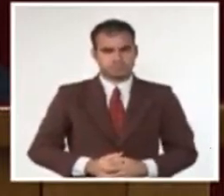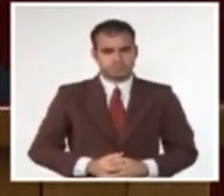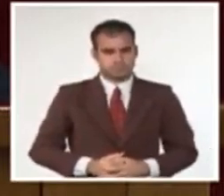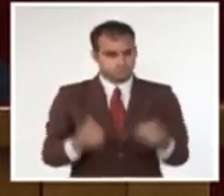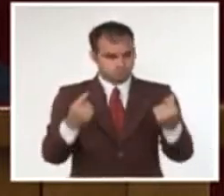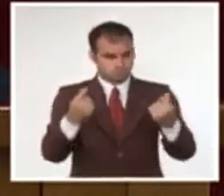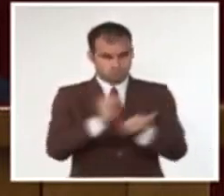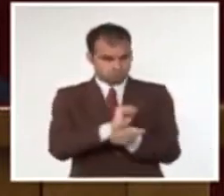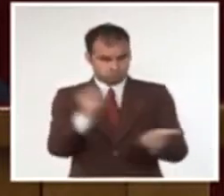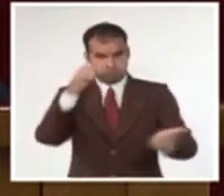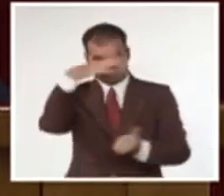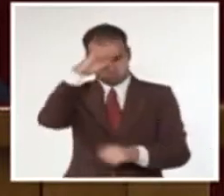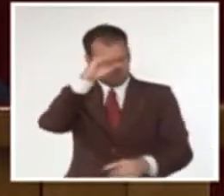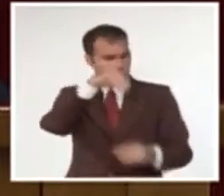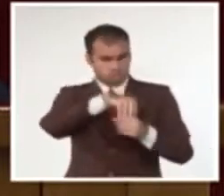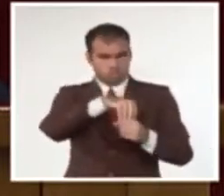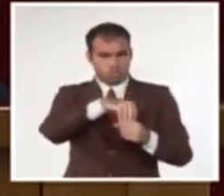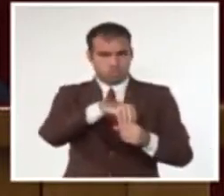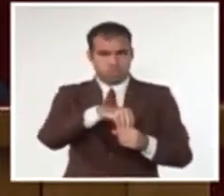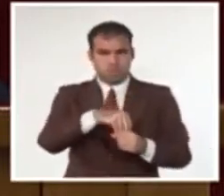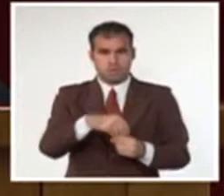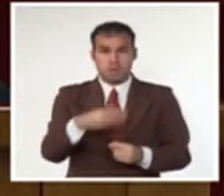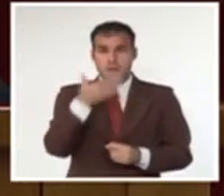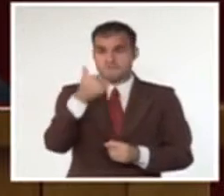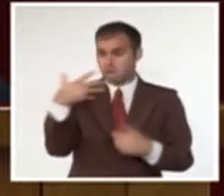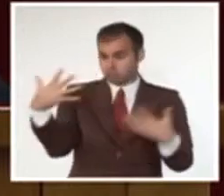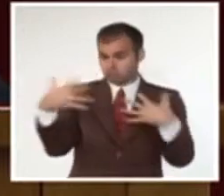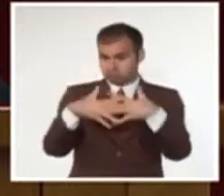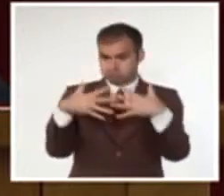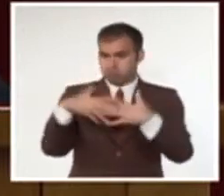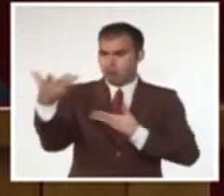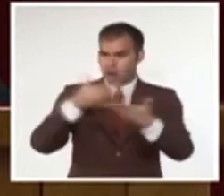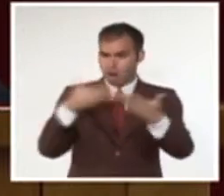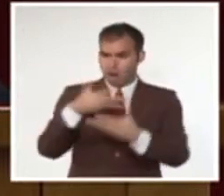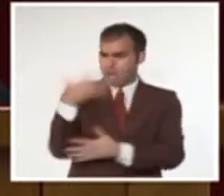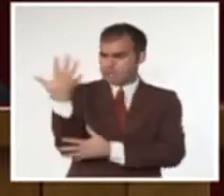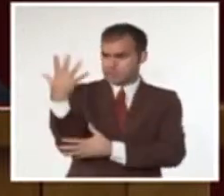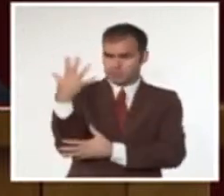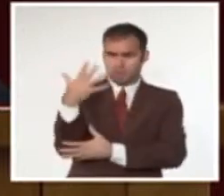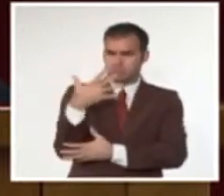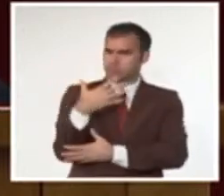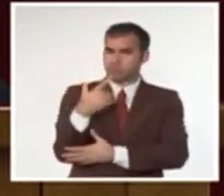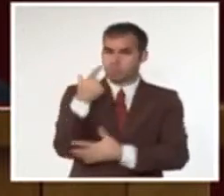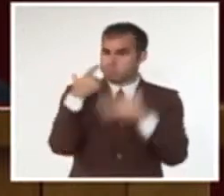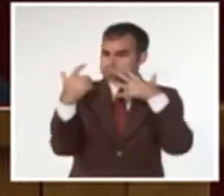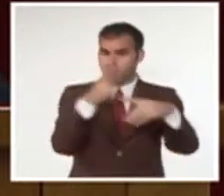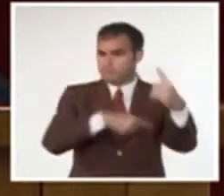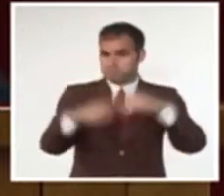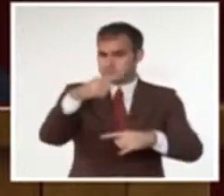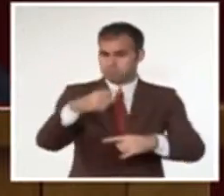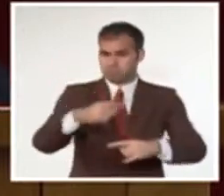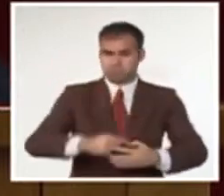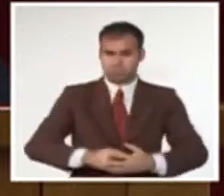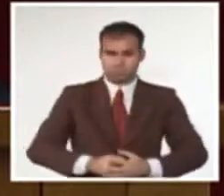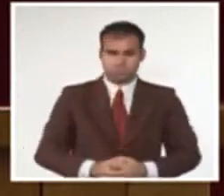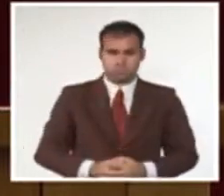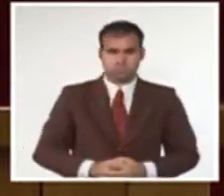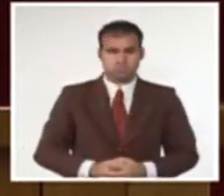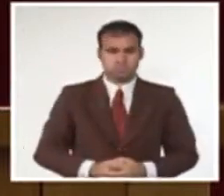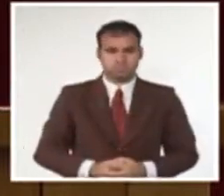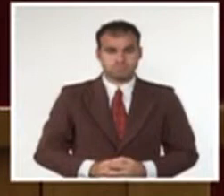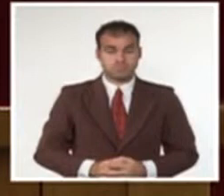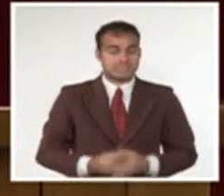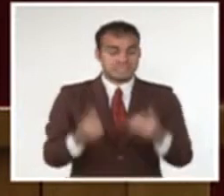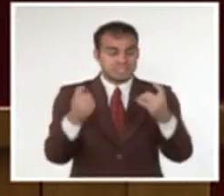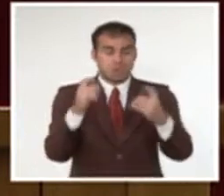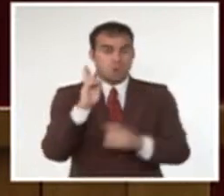Cuba, la eficiencia del comercio exterior resulta fundamental. Es imprescindible seguir avanzando